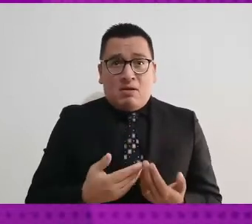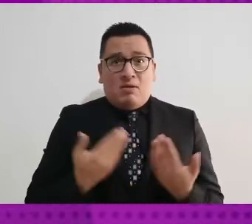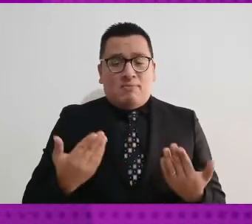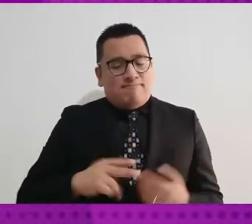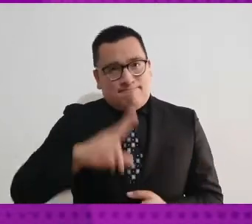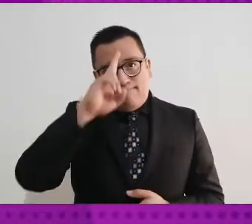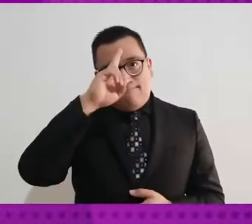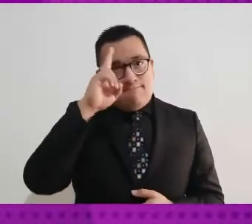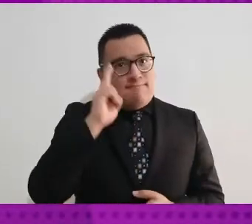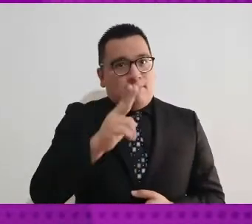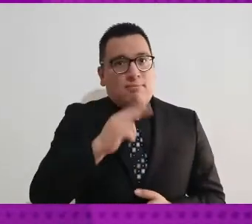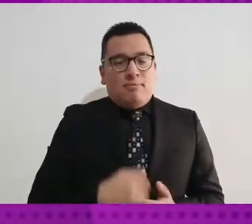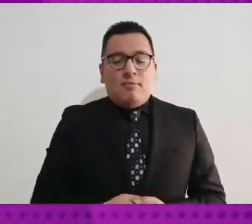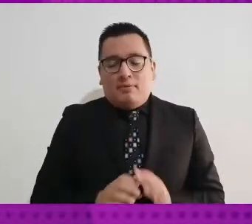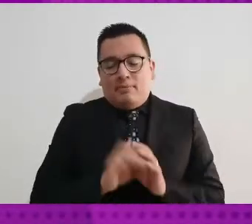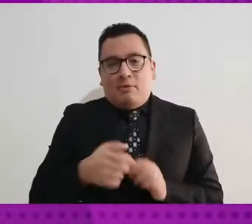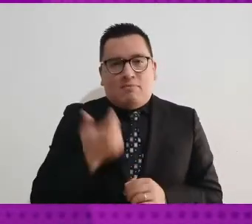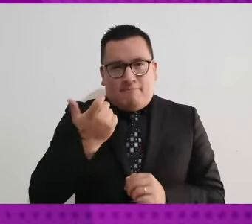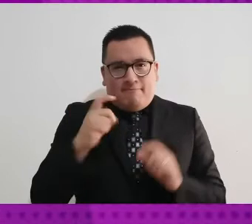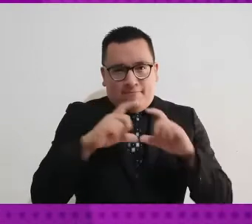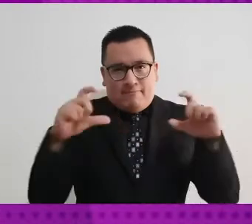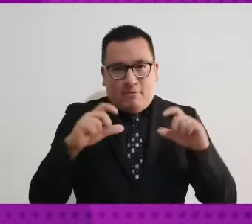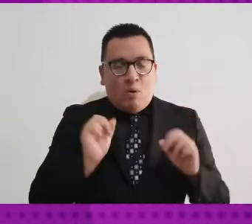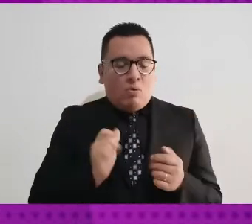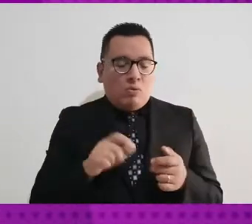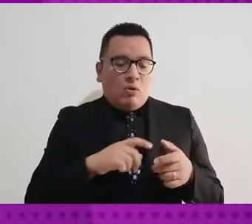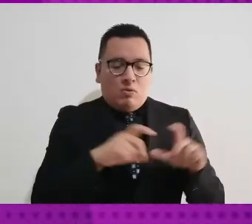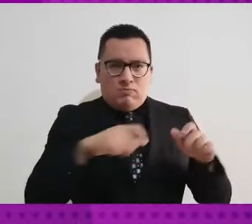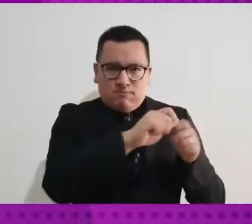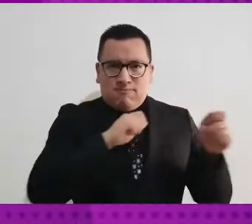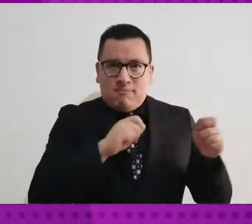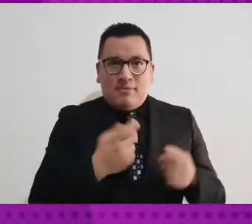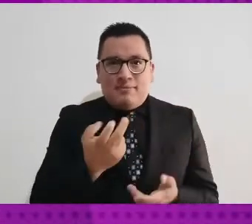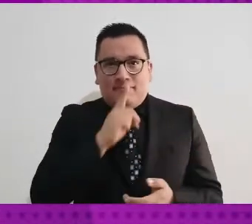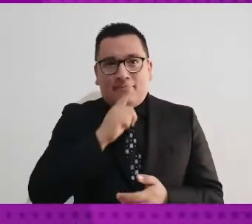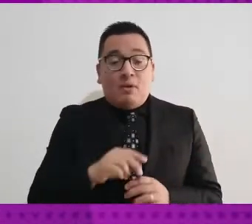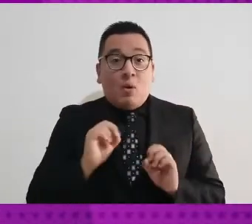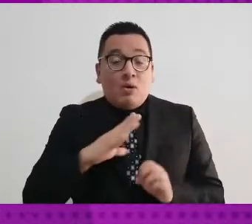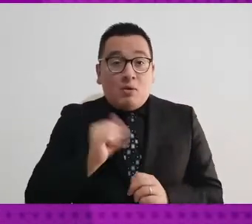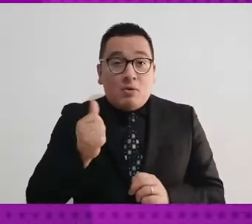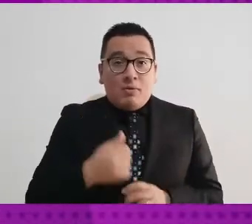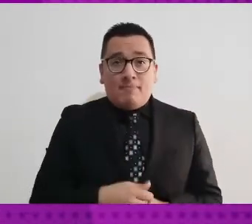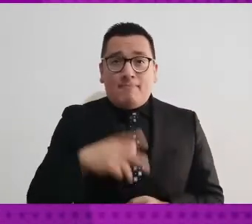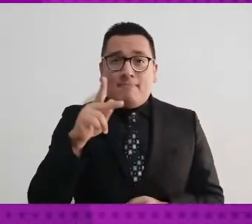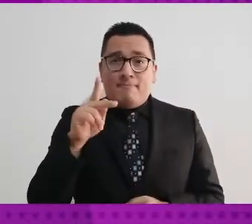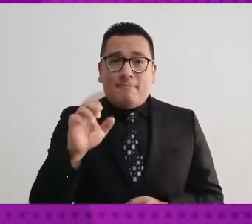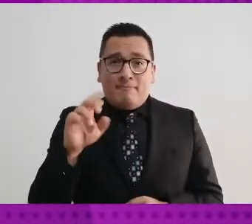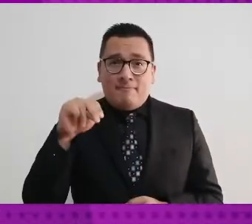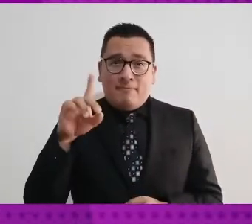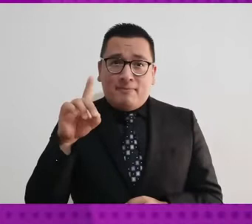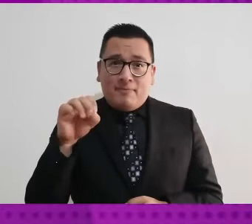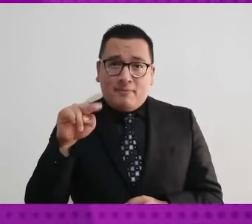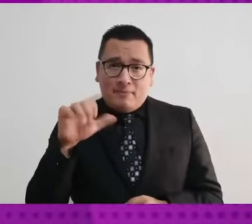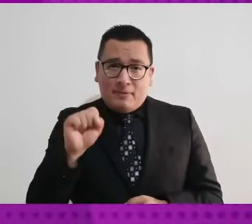ya están prohibidos, no solamente el billete, el cheque electoral, también los pendones. No sé si recuerdas tú